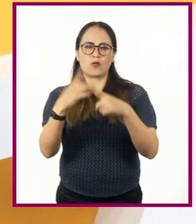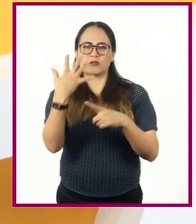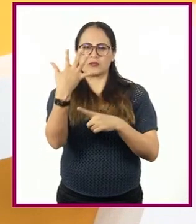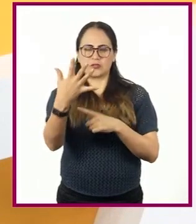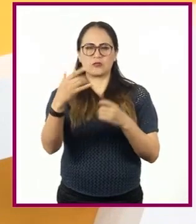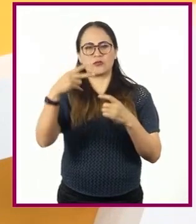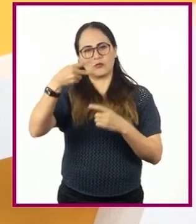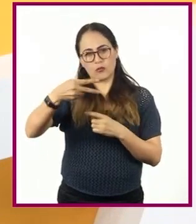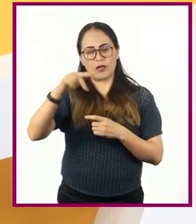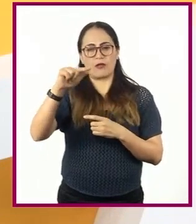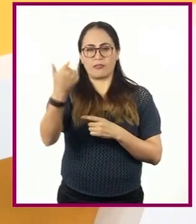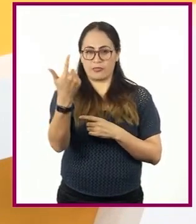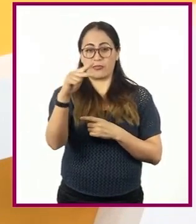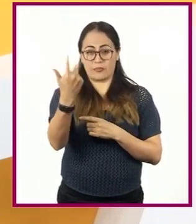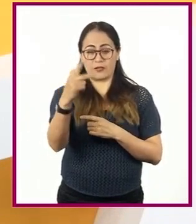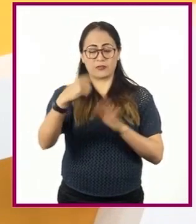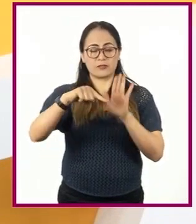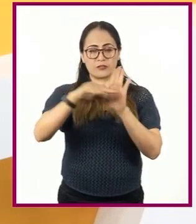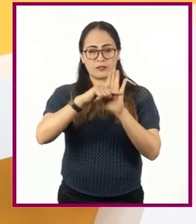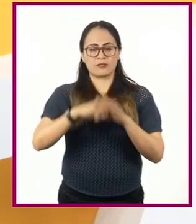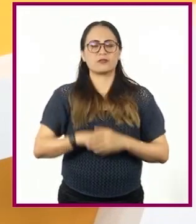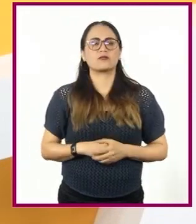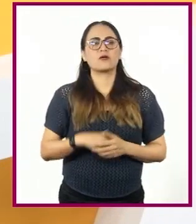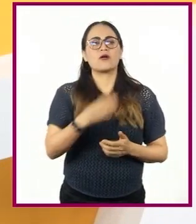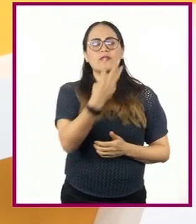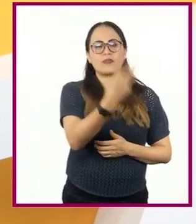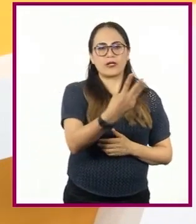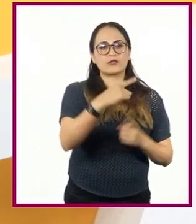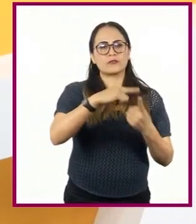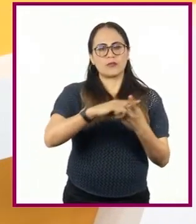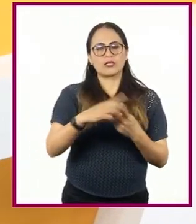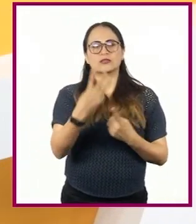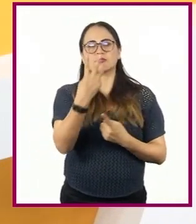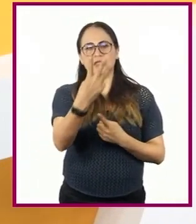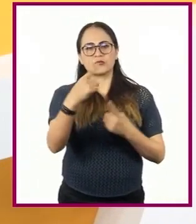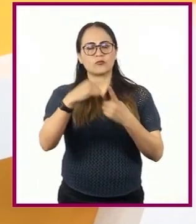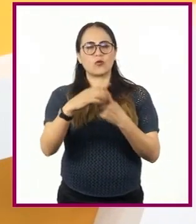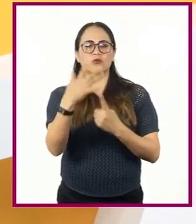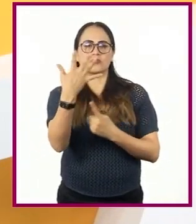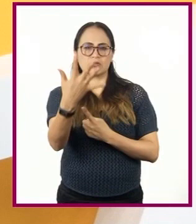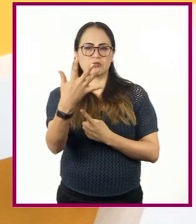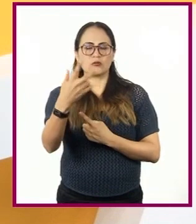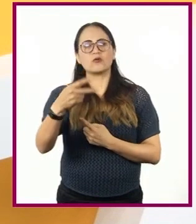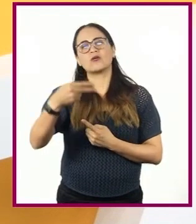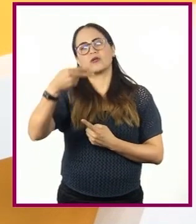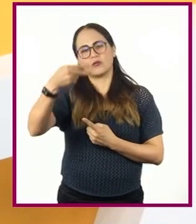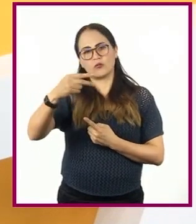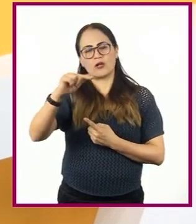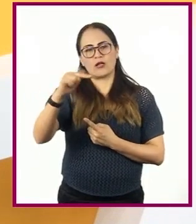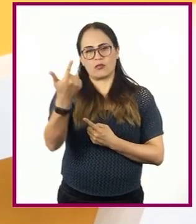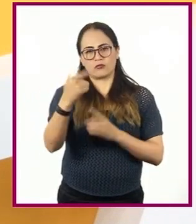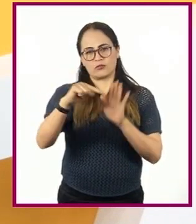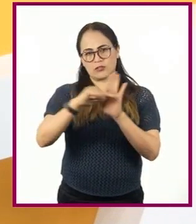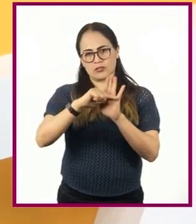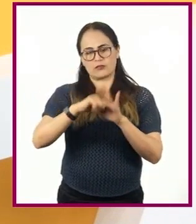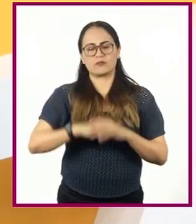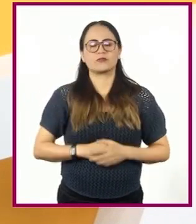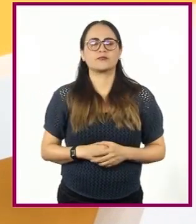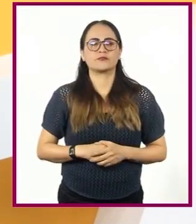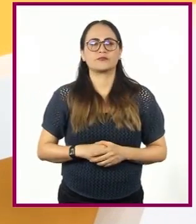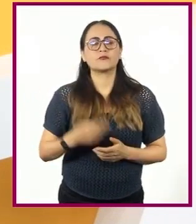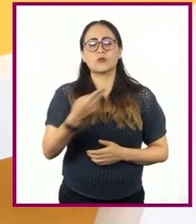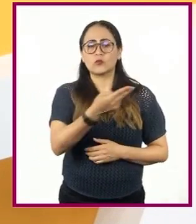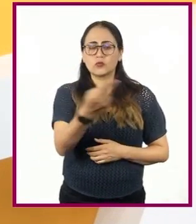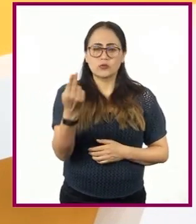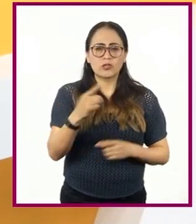13 negativo, 3 más 3 negativo por 5 igual a 12 negativo. Al resolver la